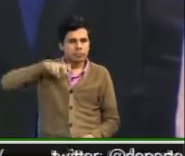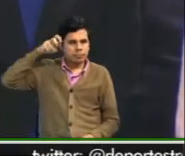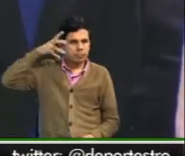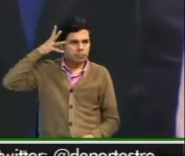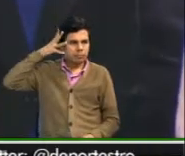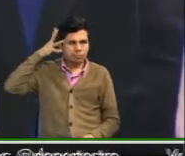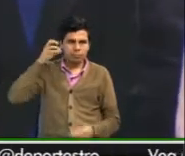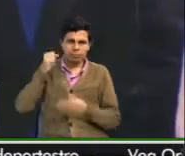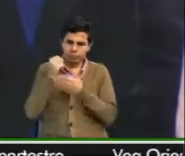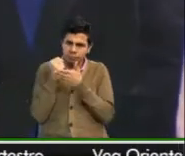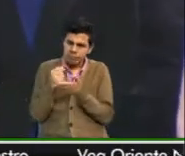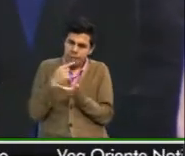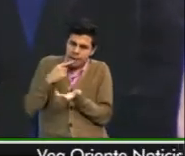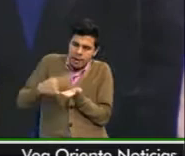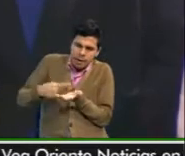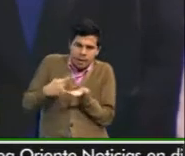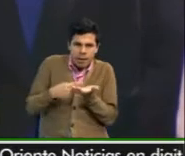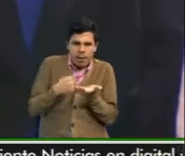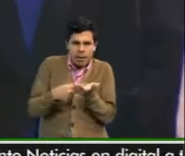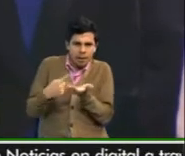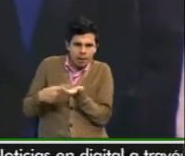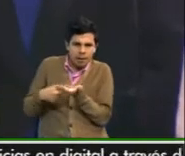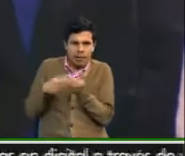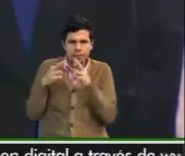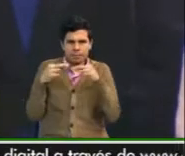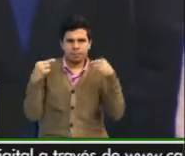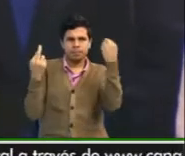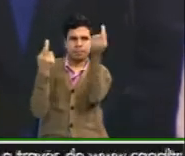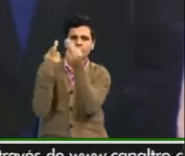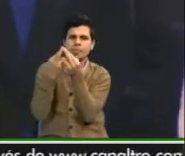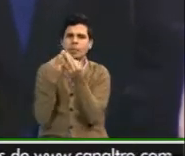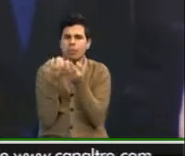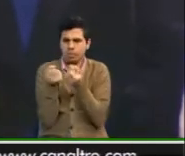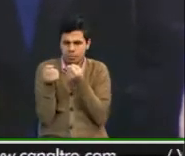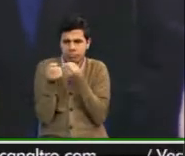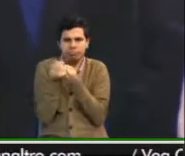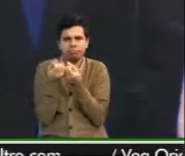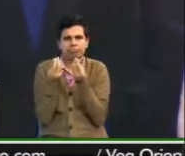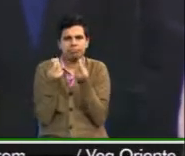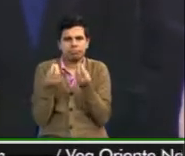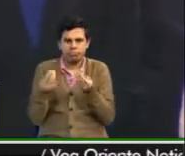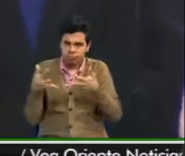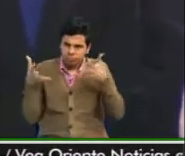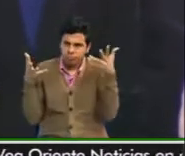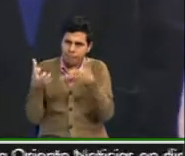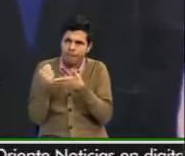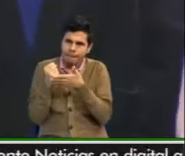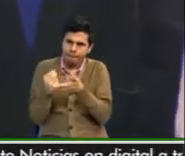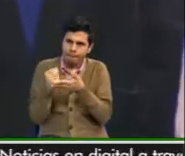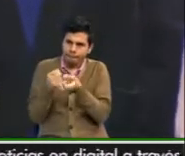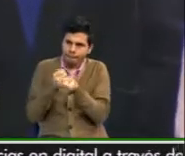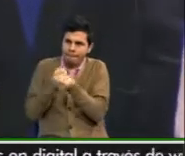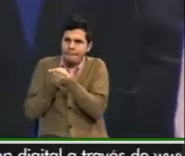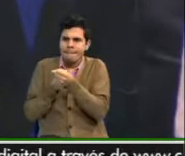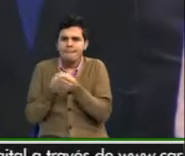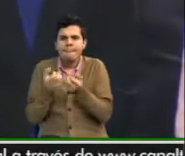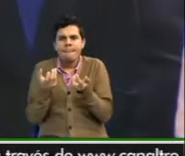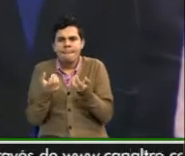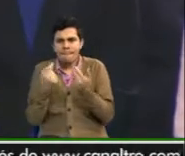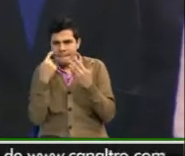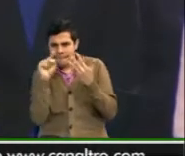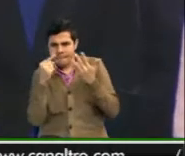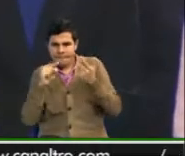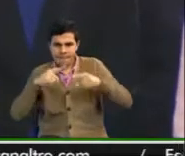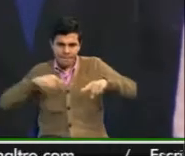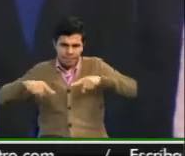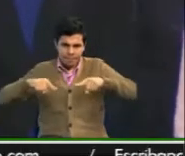una mesa de acompañamiento económico y social de la frontera que coordinará toda la